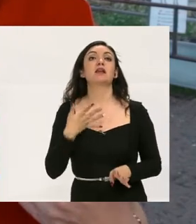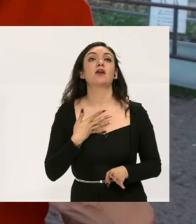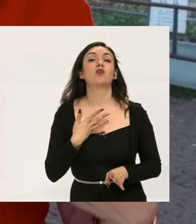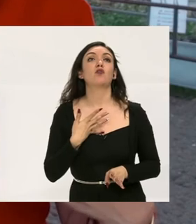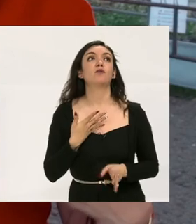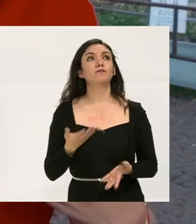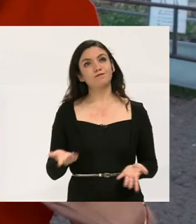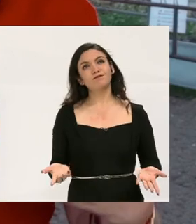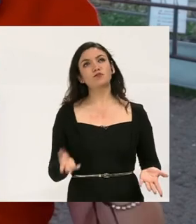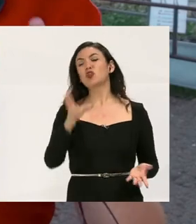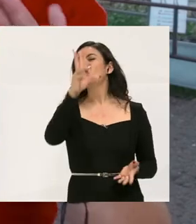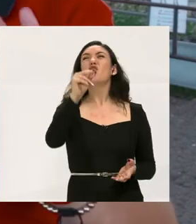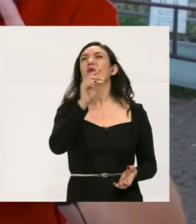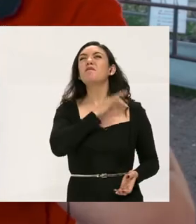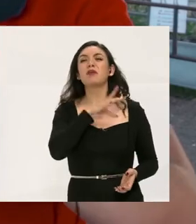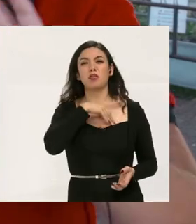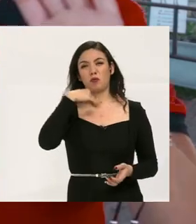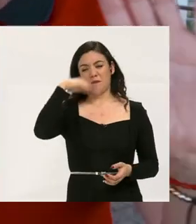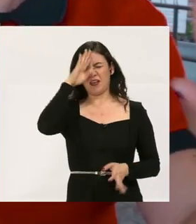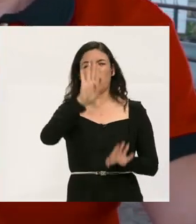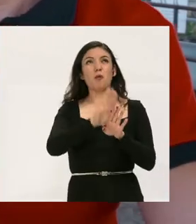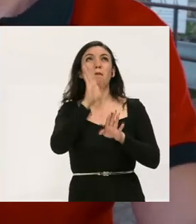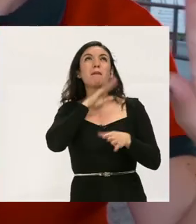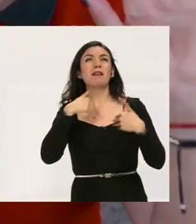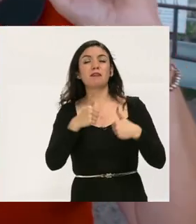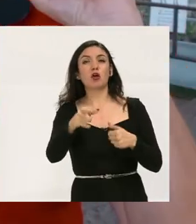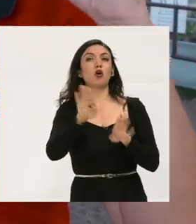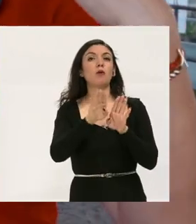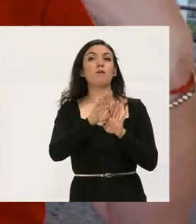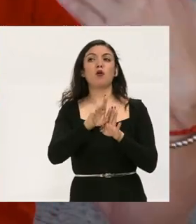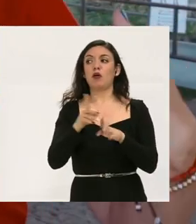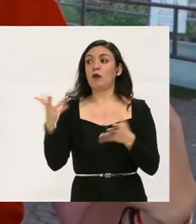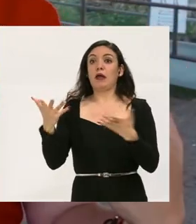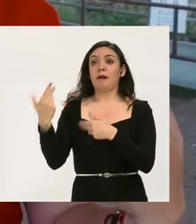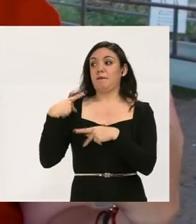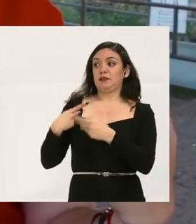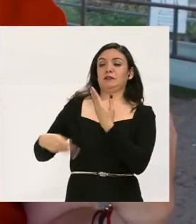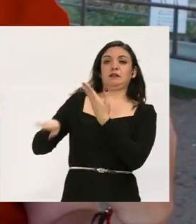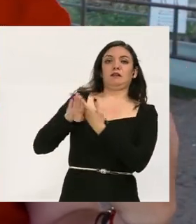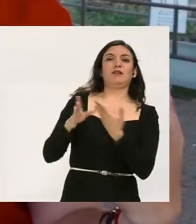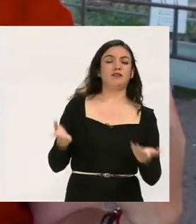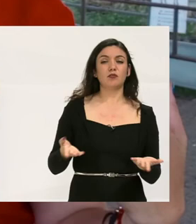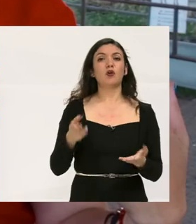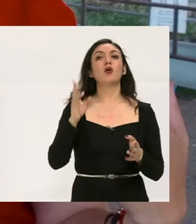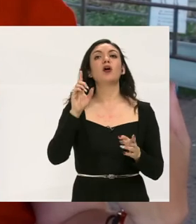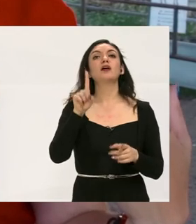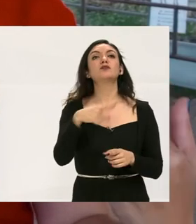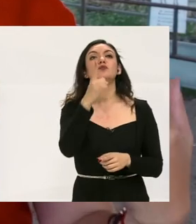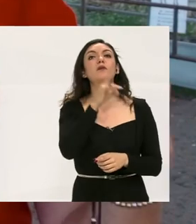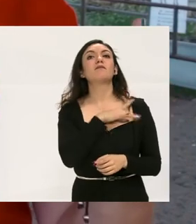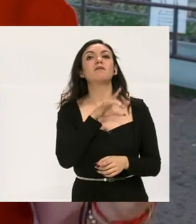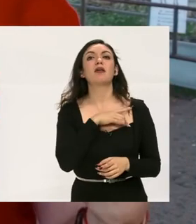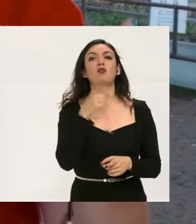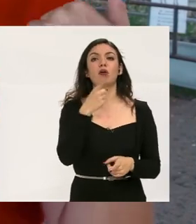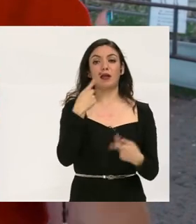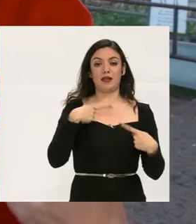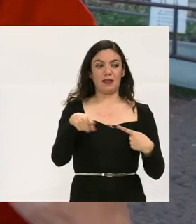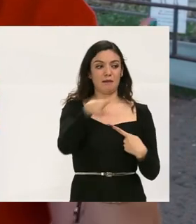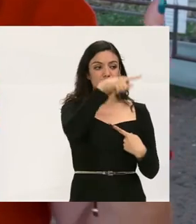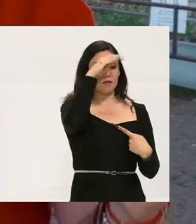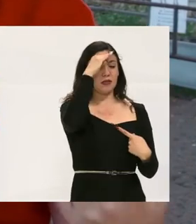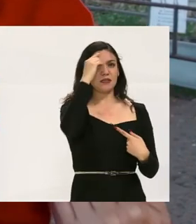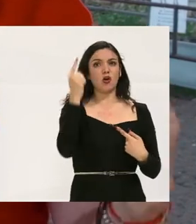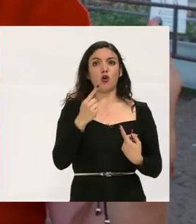veces no es no es un miedo y no quiero que se malentienda de que me vaya a hacer algo esa persona es un miedo un